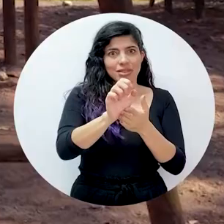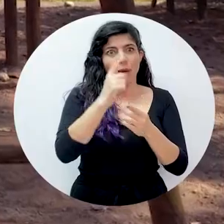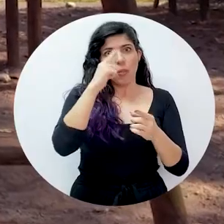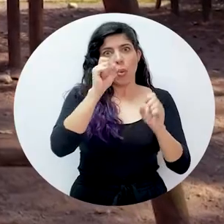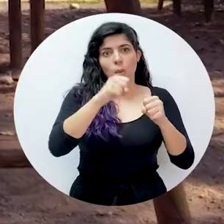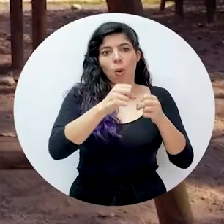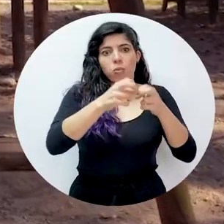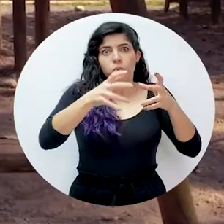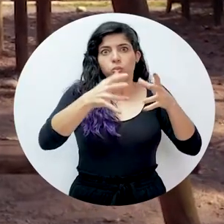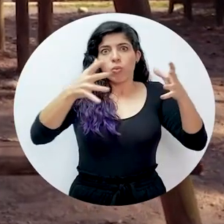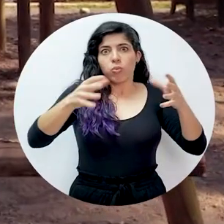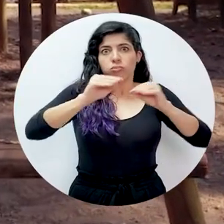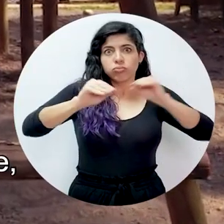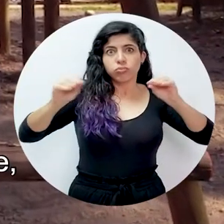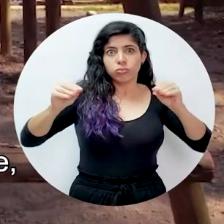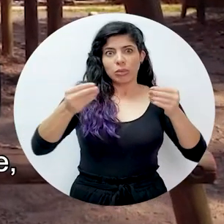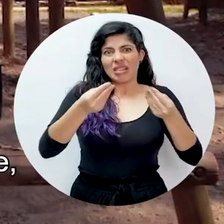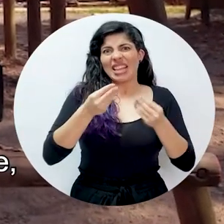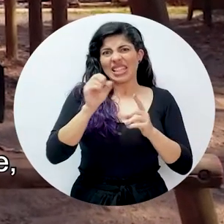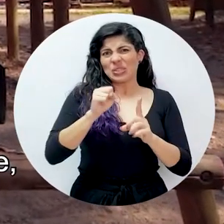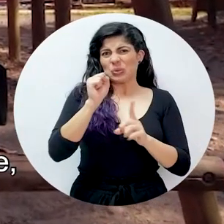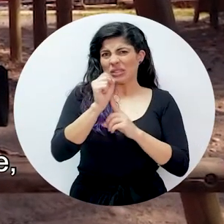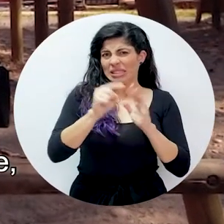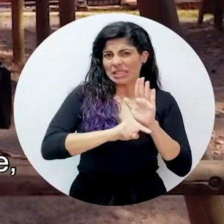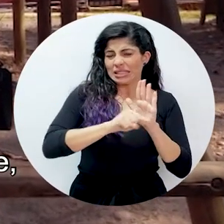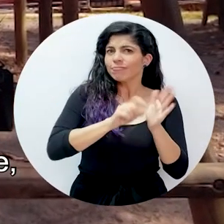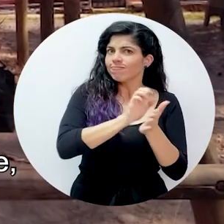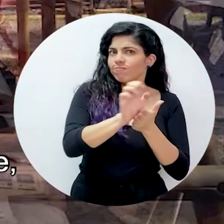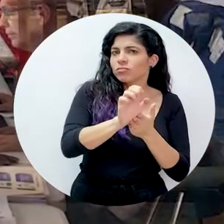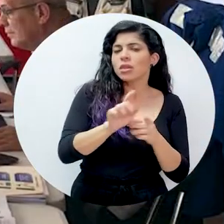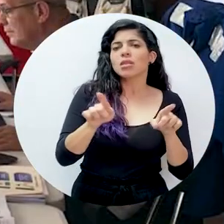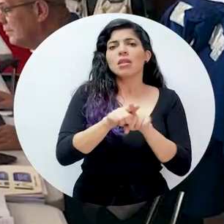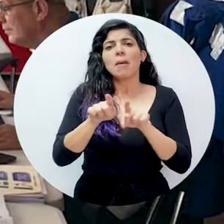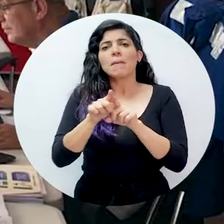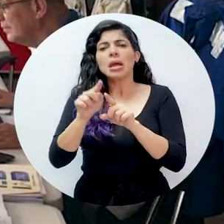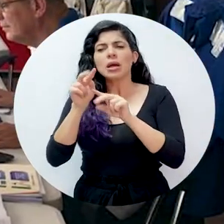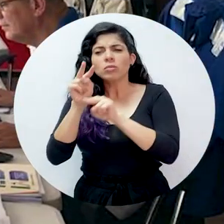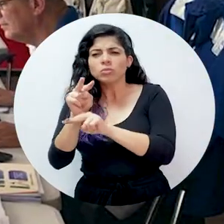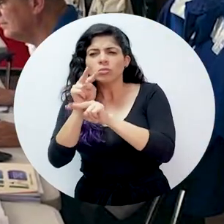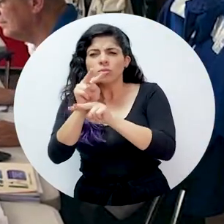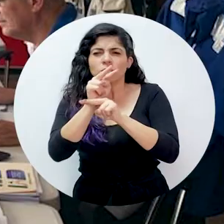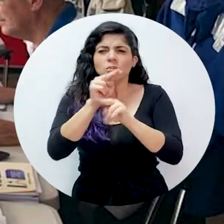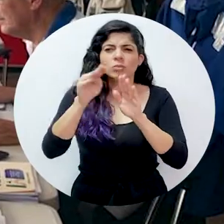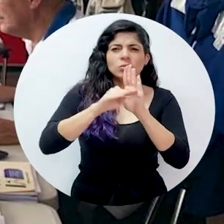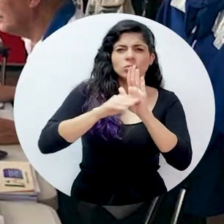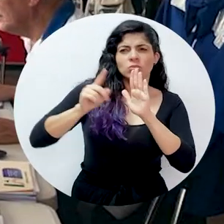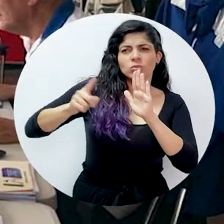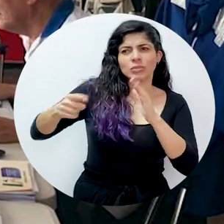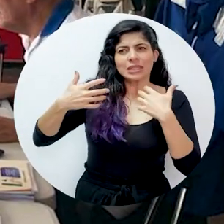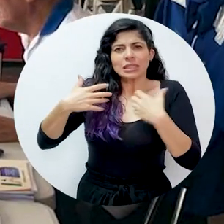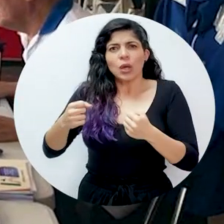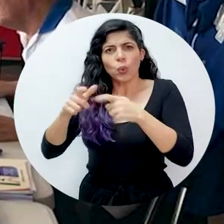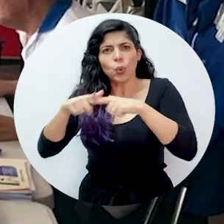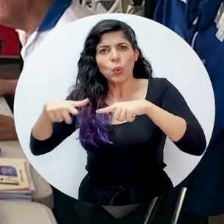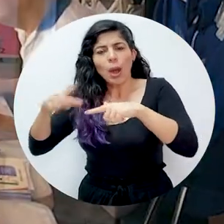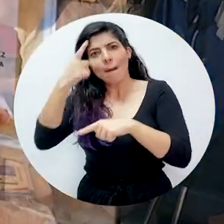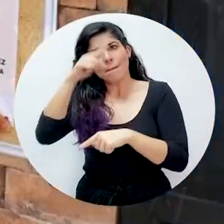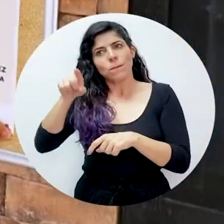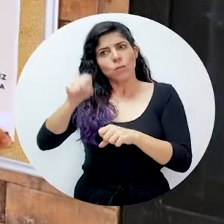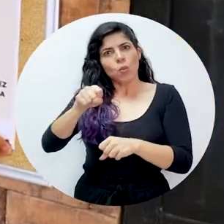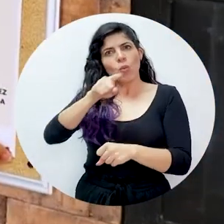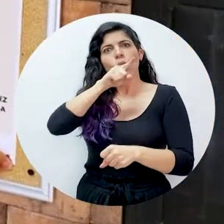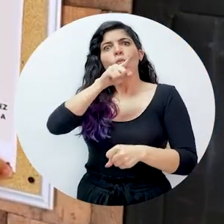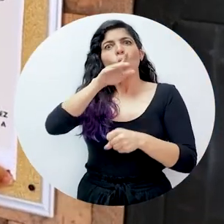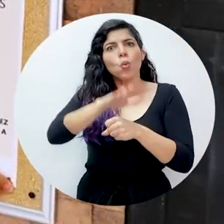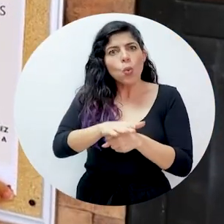puede multiplicar las transmisiones y ponernos en un escenario muy desfavorable. Todo lo que ha sido el seguimiento de las medidas sanitarias en los establecimientos para